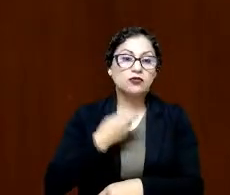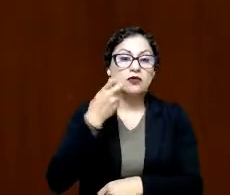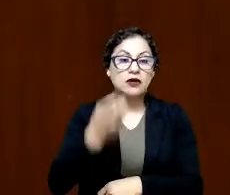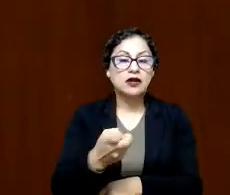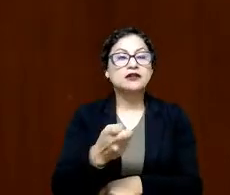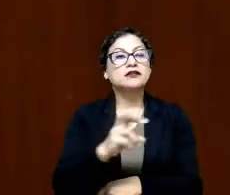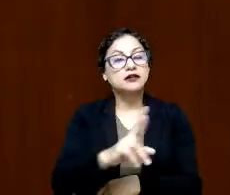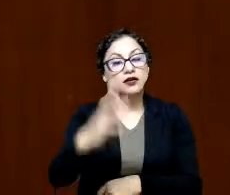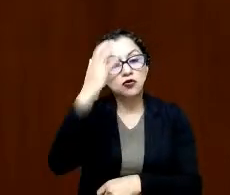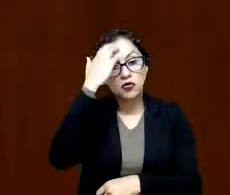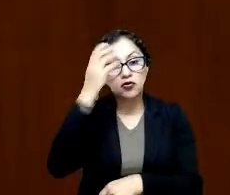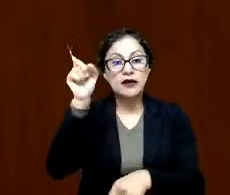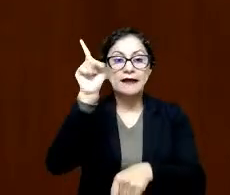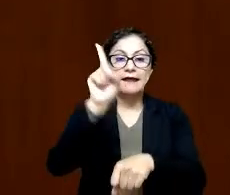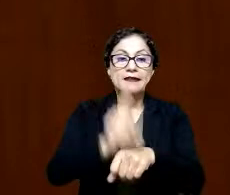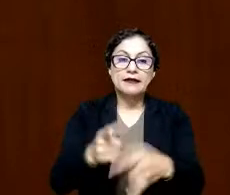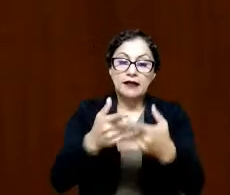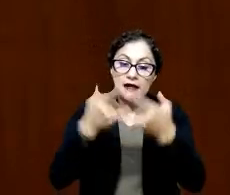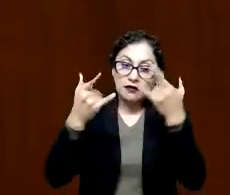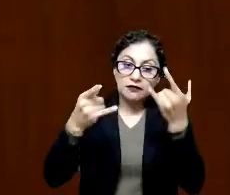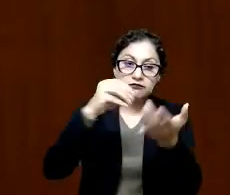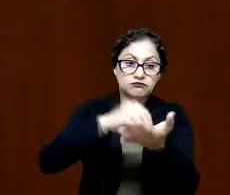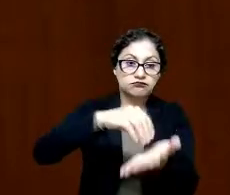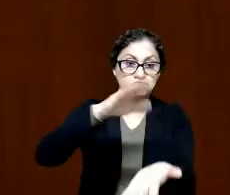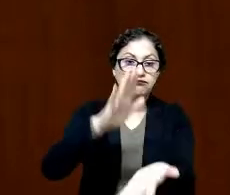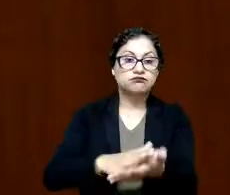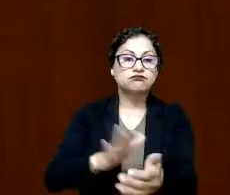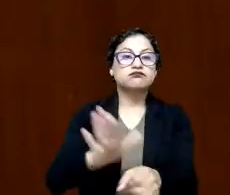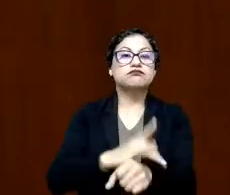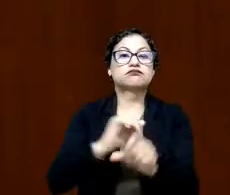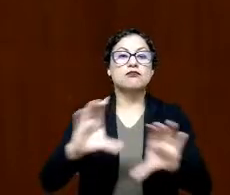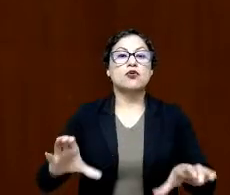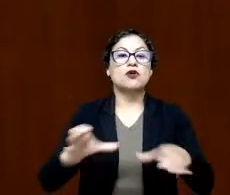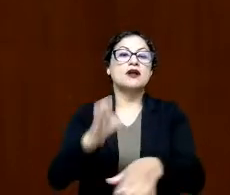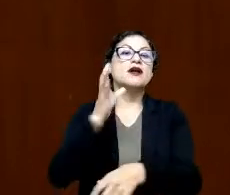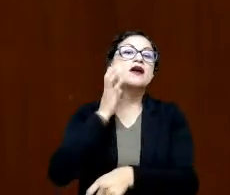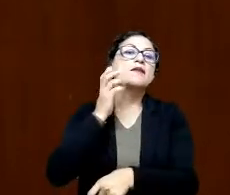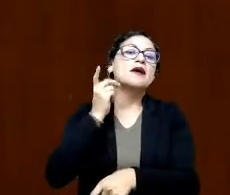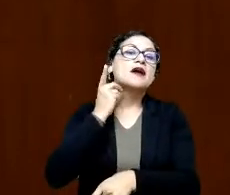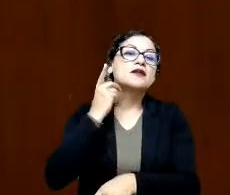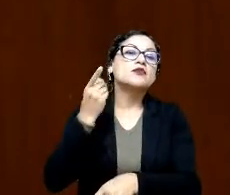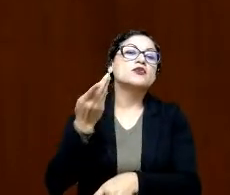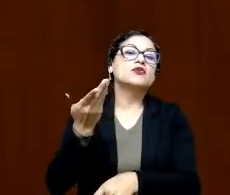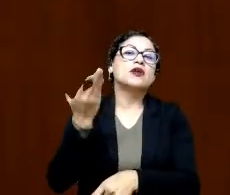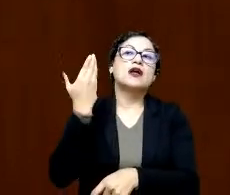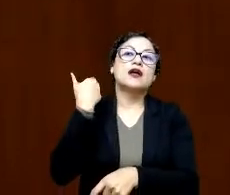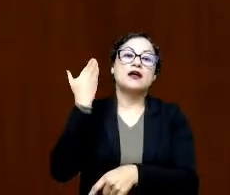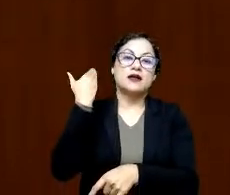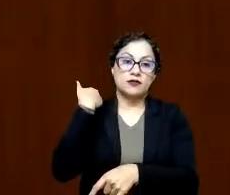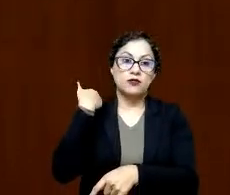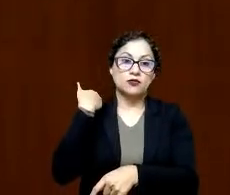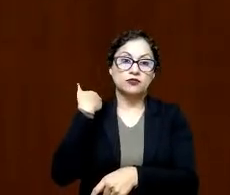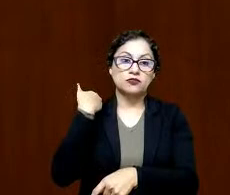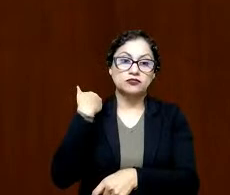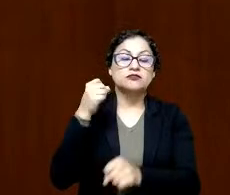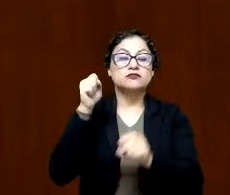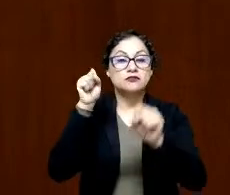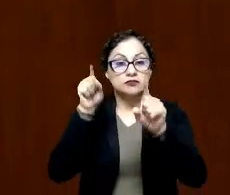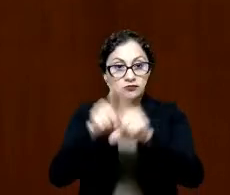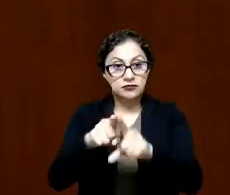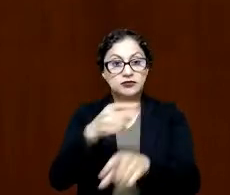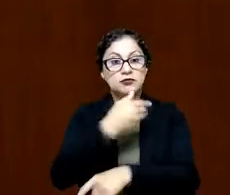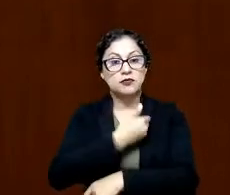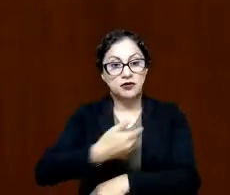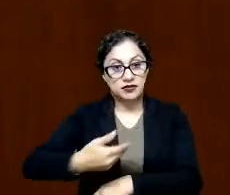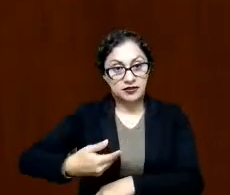Lo digo porque esta legislatura anteriormente lo había tratado de legislar, inclusive un presidente de la República con